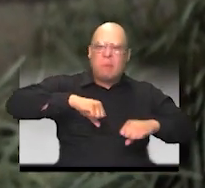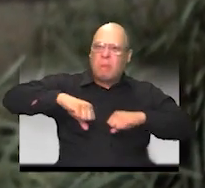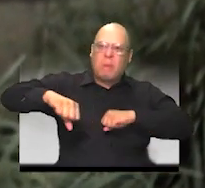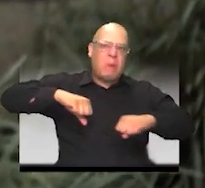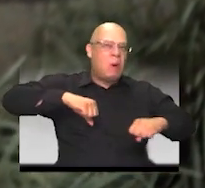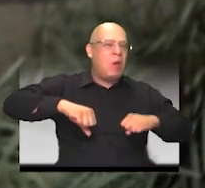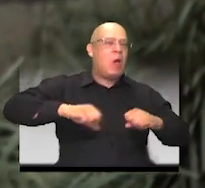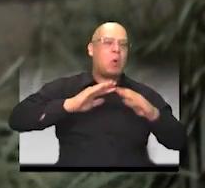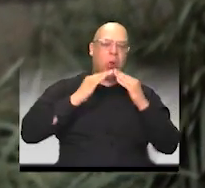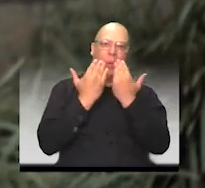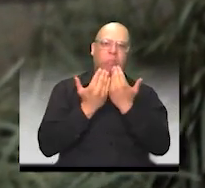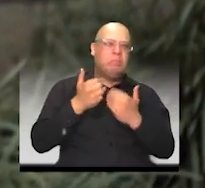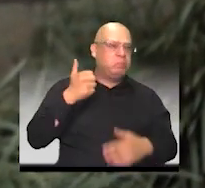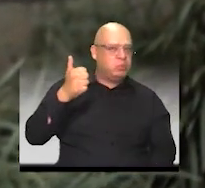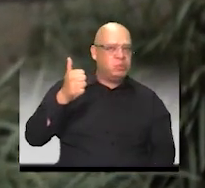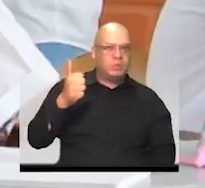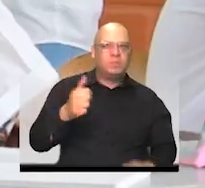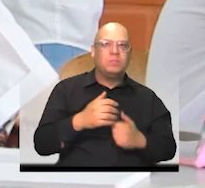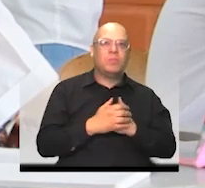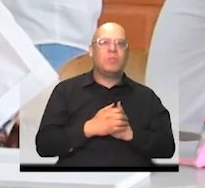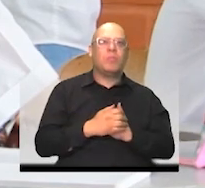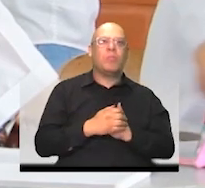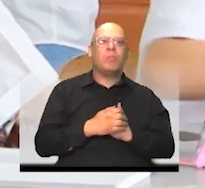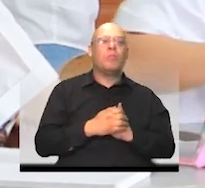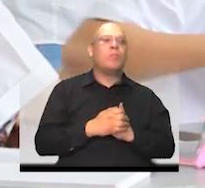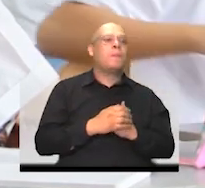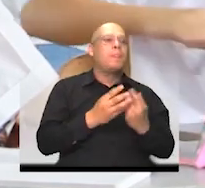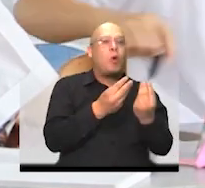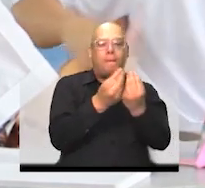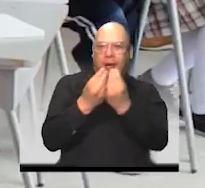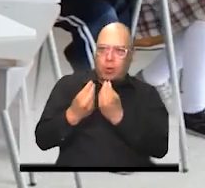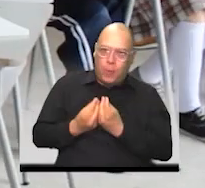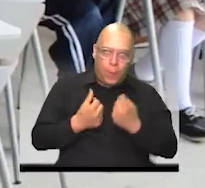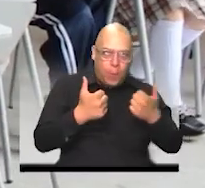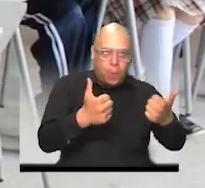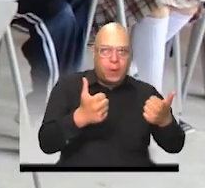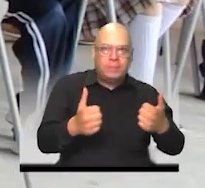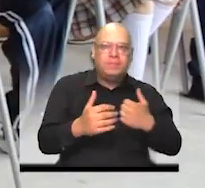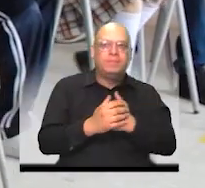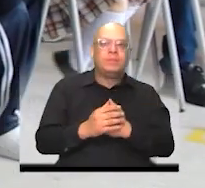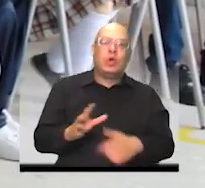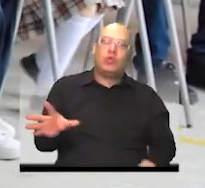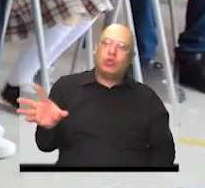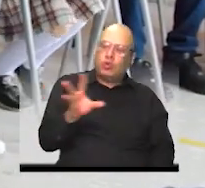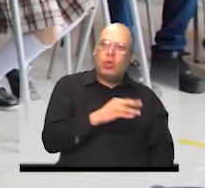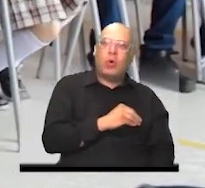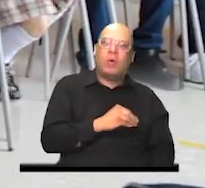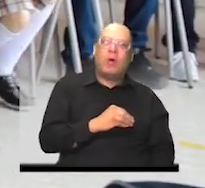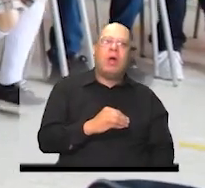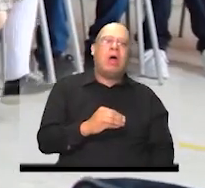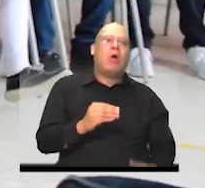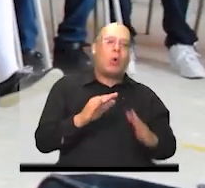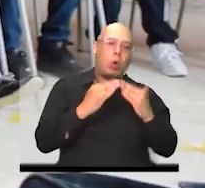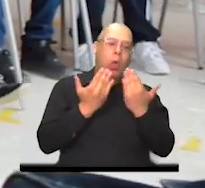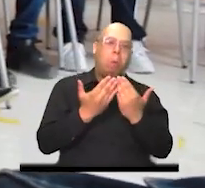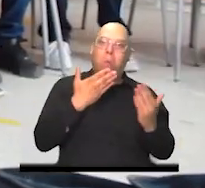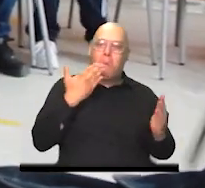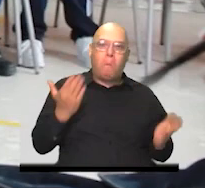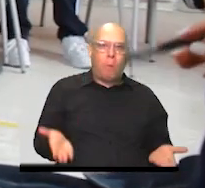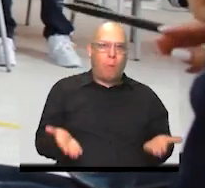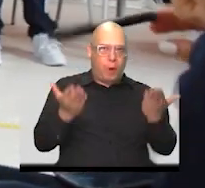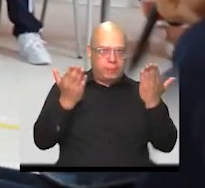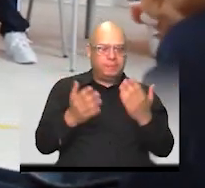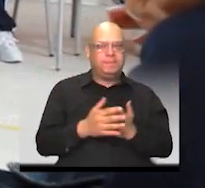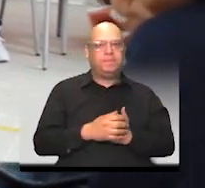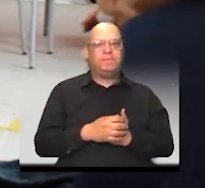la institución, los compañeros son muy amigables y pues en lo personal me parece muy buena la institución. María Ángel,